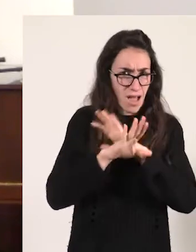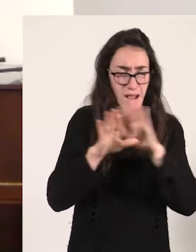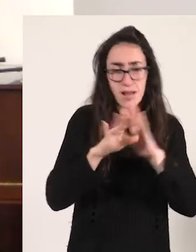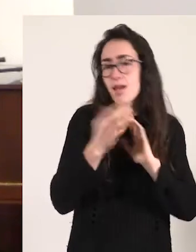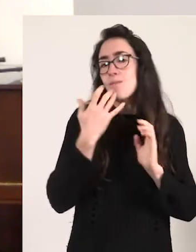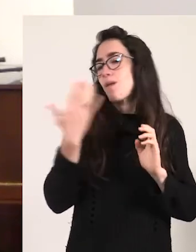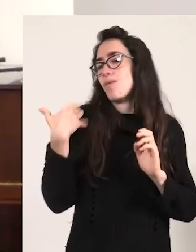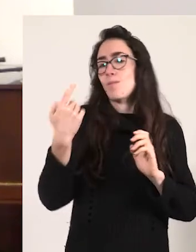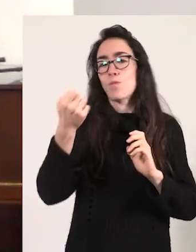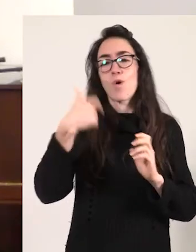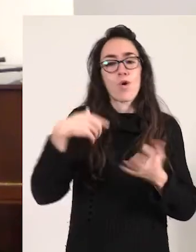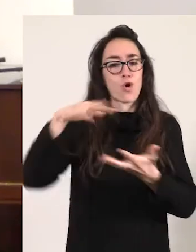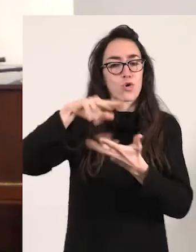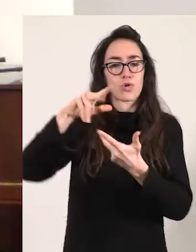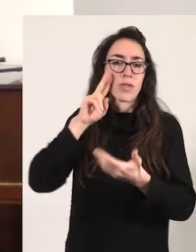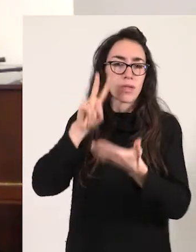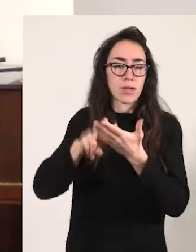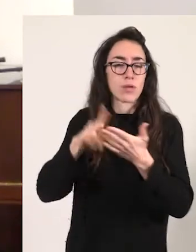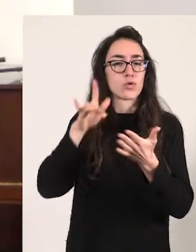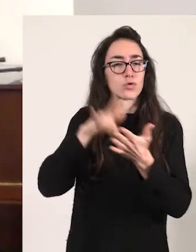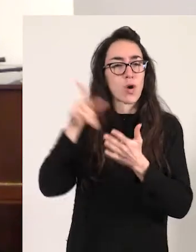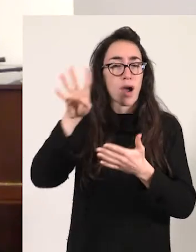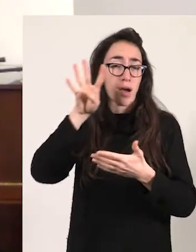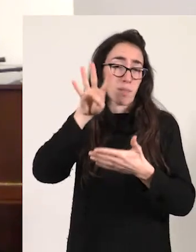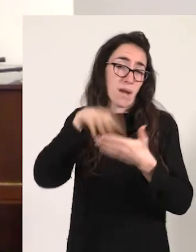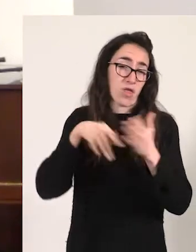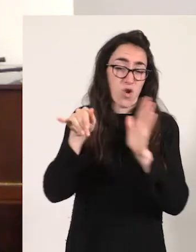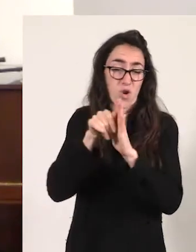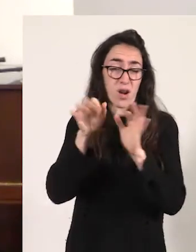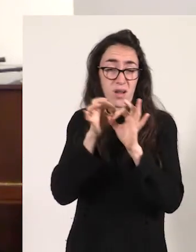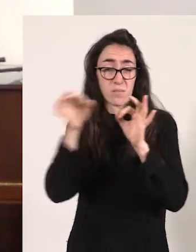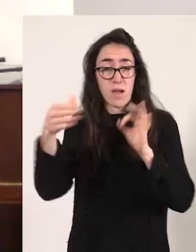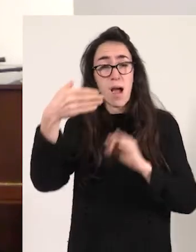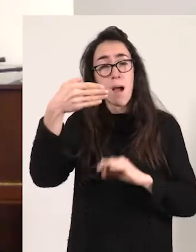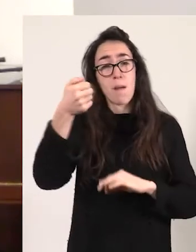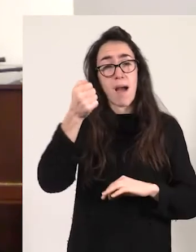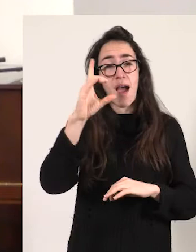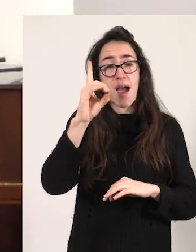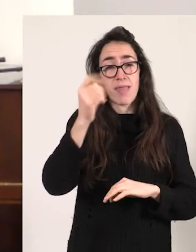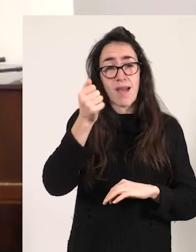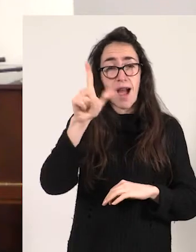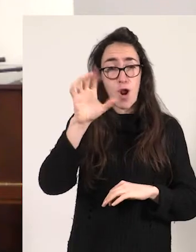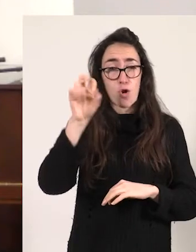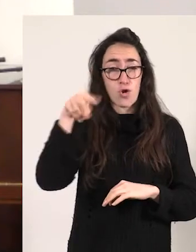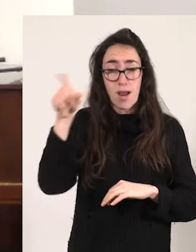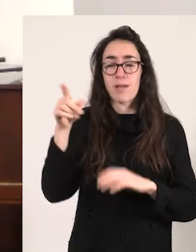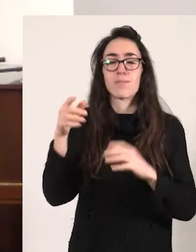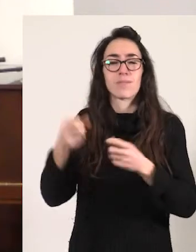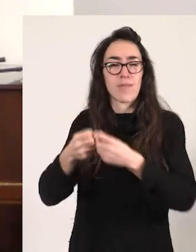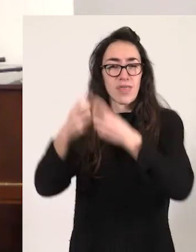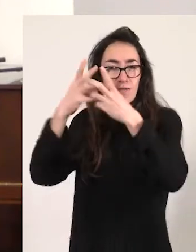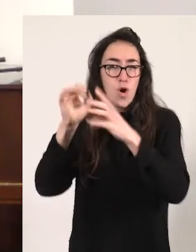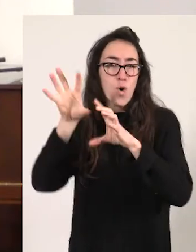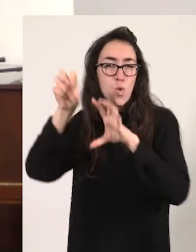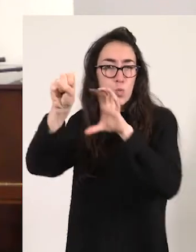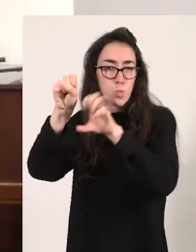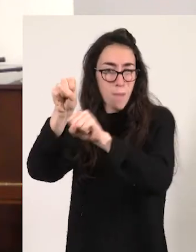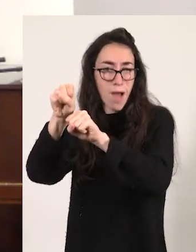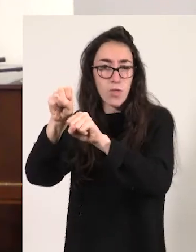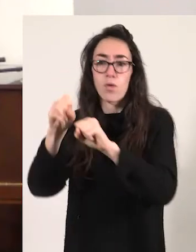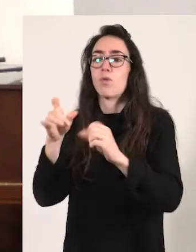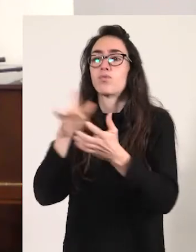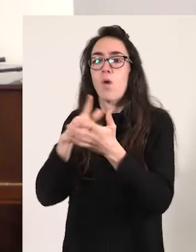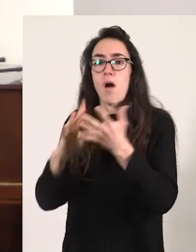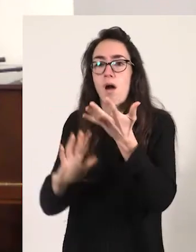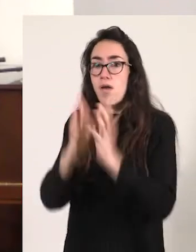feísimas, la verdad, ¿no? O sea, yo, por ejemplo, el otro día vi la noticia de lo que pasó en Badalona. Ya habéis visto el edificio este que estaba